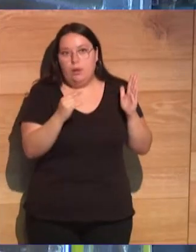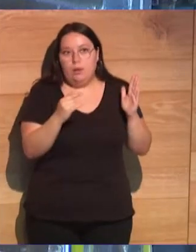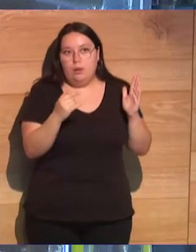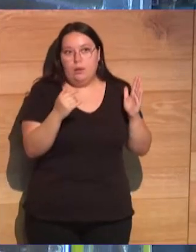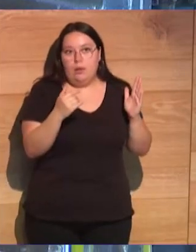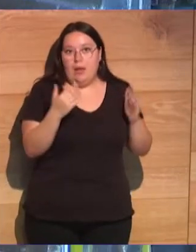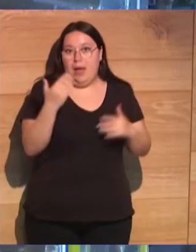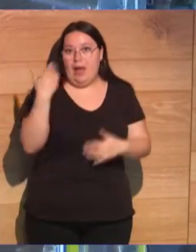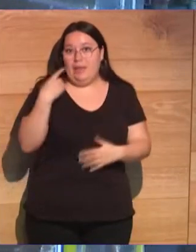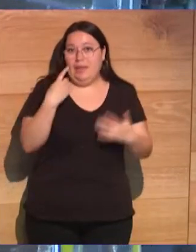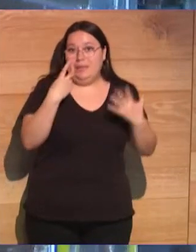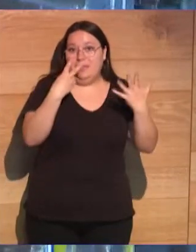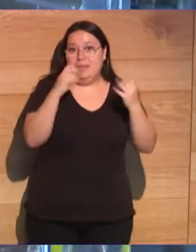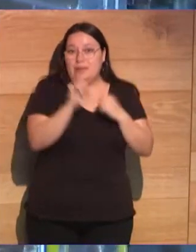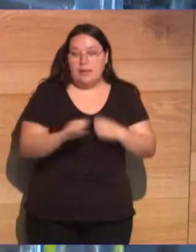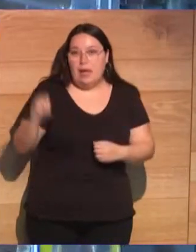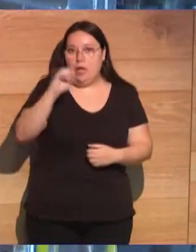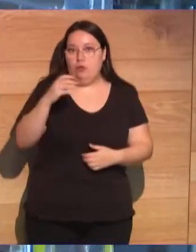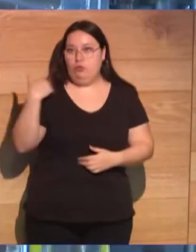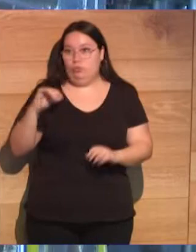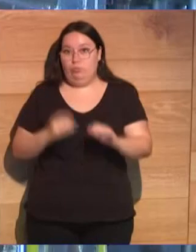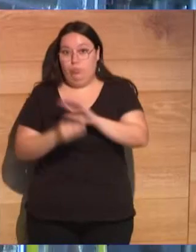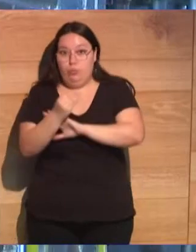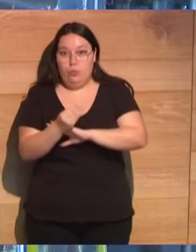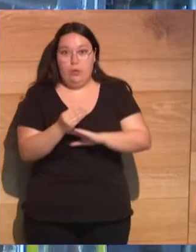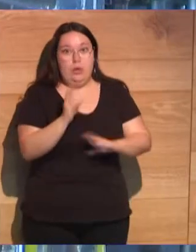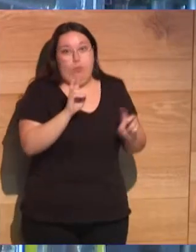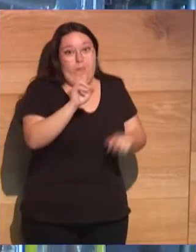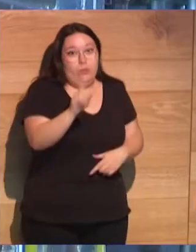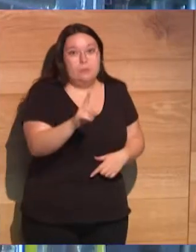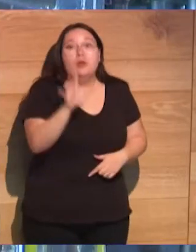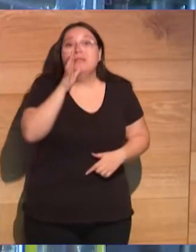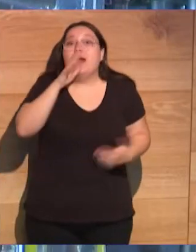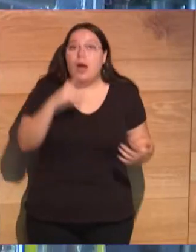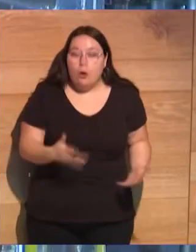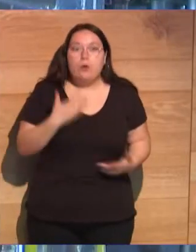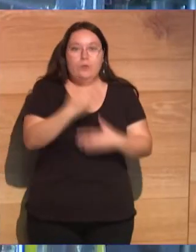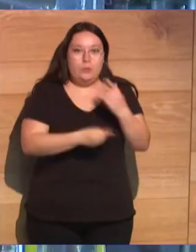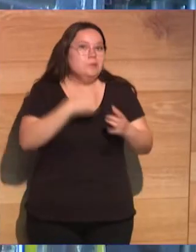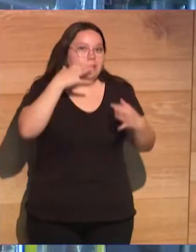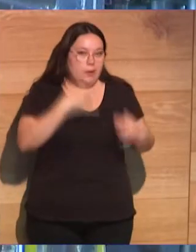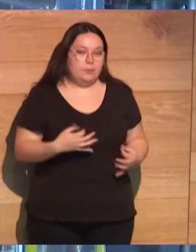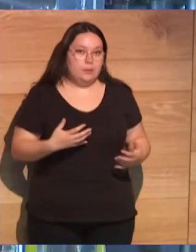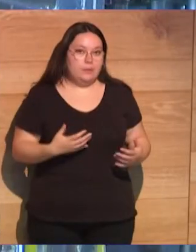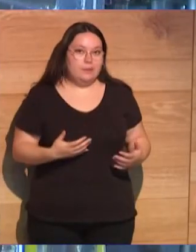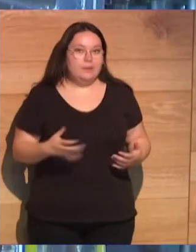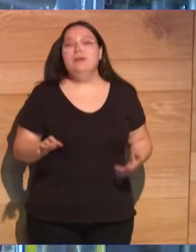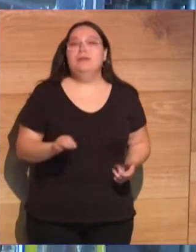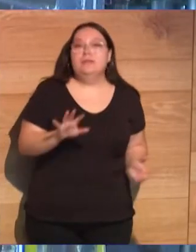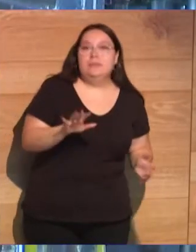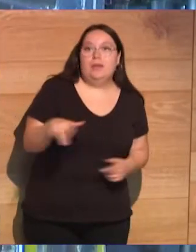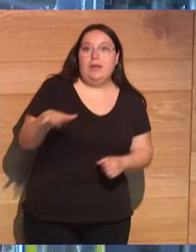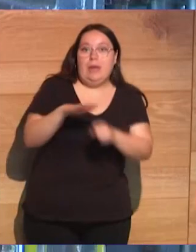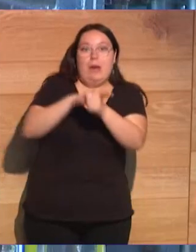que nació hace más de 70 años, o sea, que no es nueva. Es verdad que ahora es cuando estamos utilizándola de verdad, ¿no? Y está aplicándose en todos